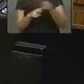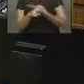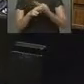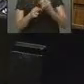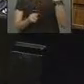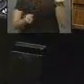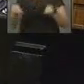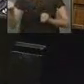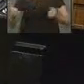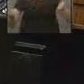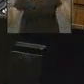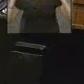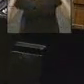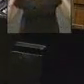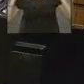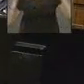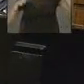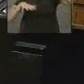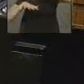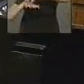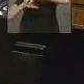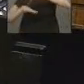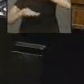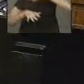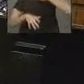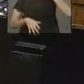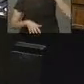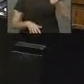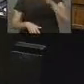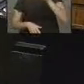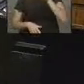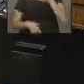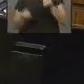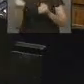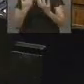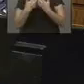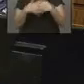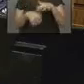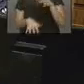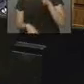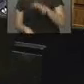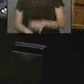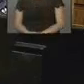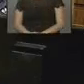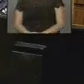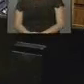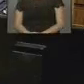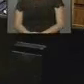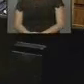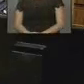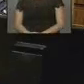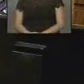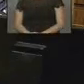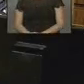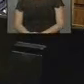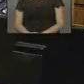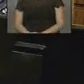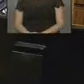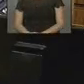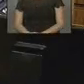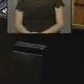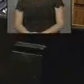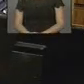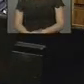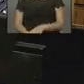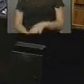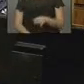camiones aljibes y la compra de agua a empresas sanitarias. En este escenario, el rol que